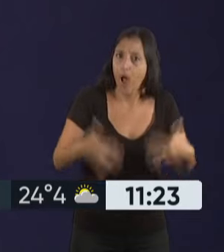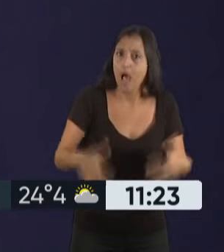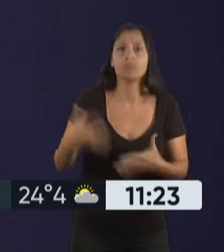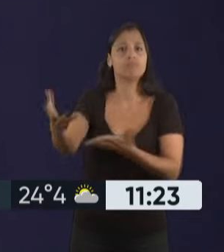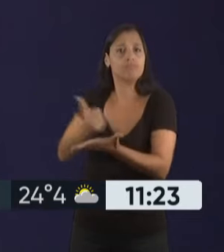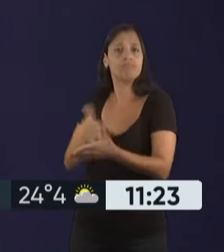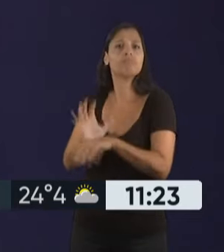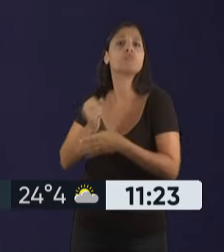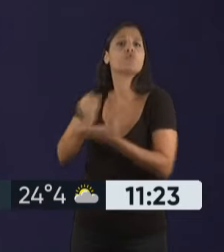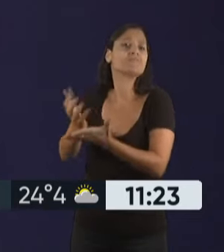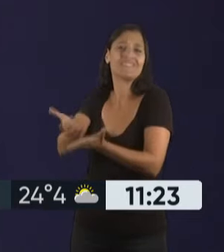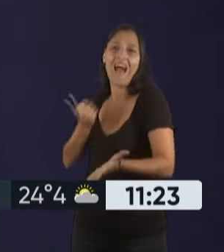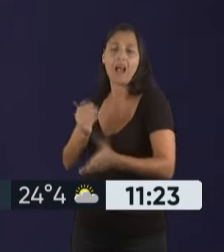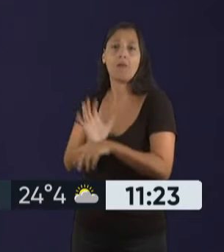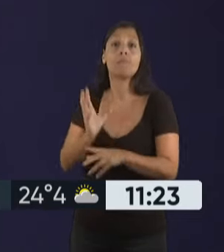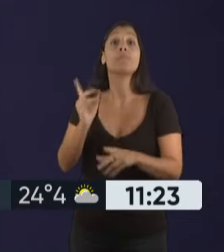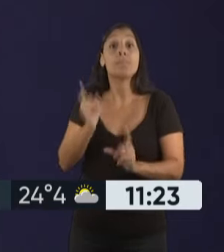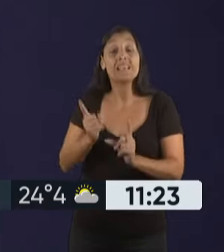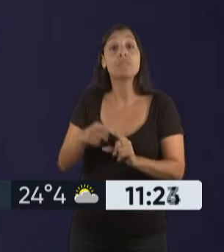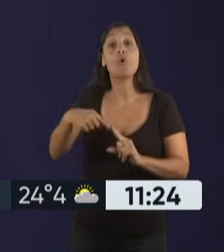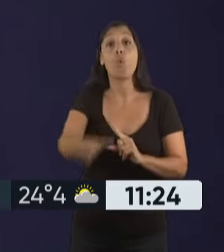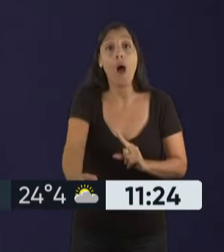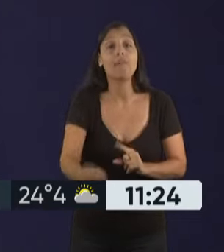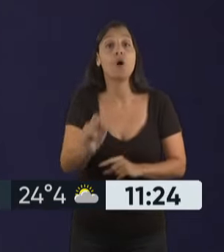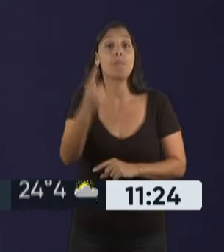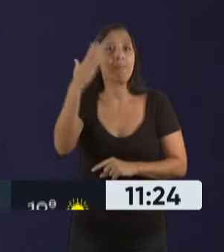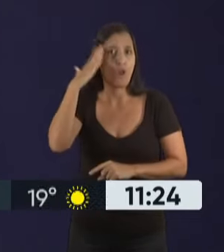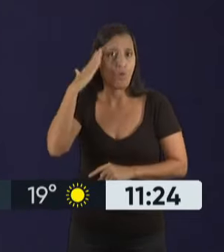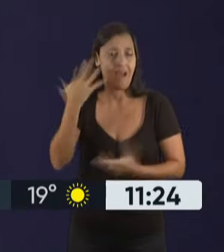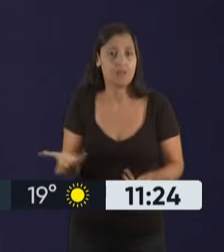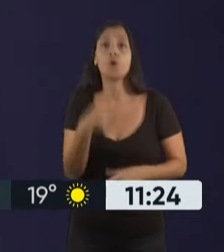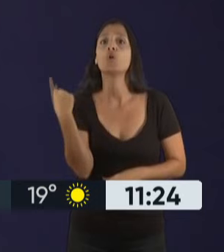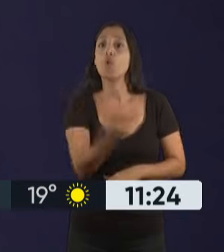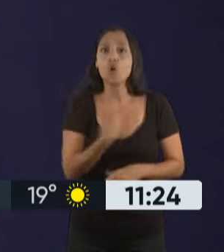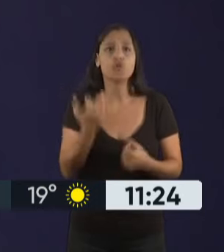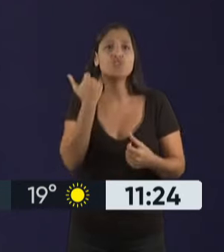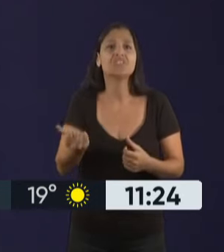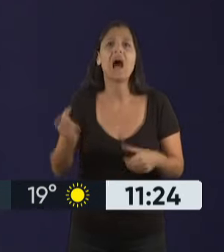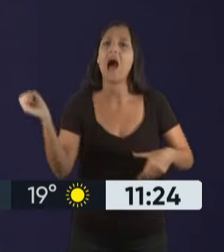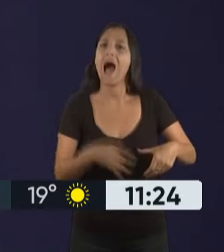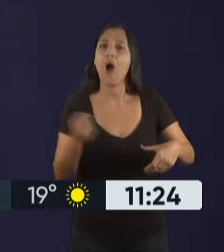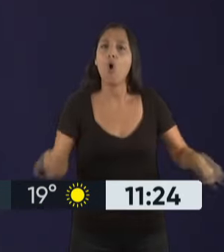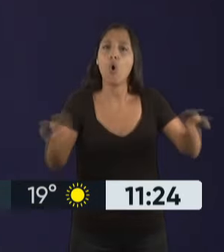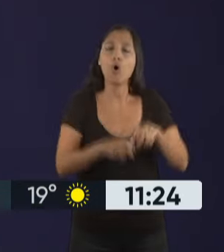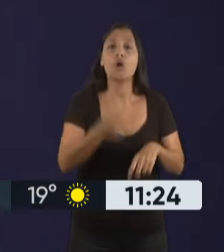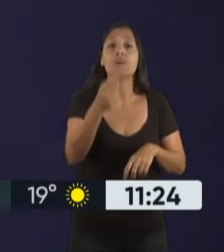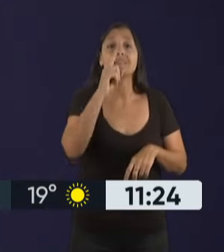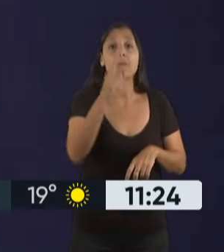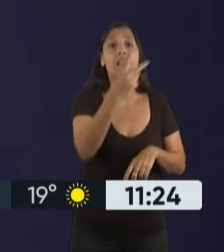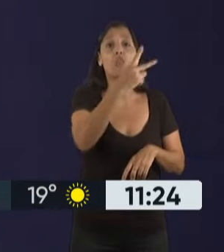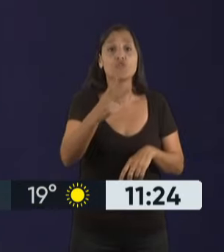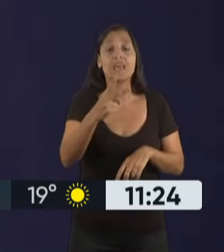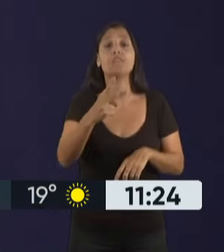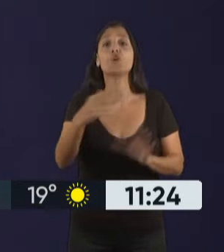eh este subsidio se deja de pagar a partir de marzo los argentinos ahorramos o ahorraremos 6200